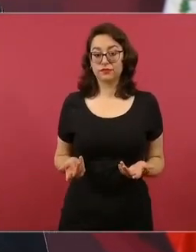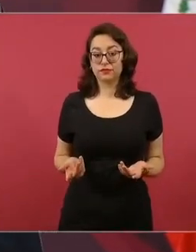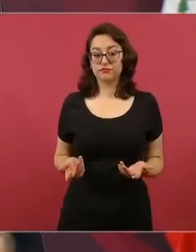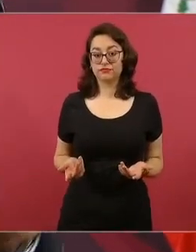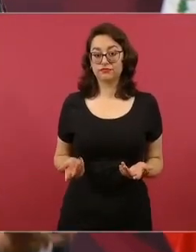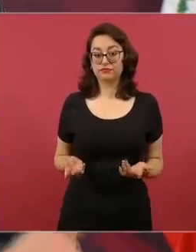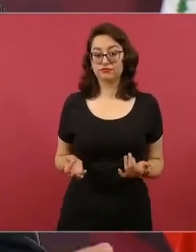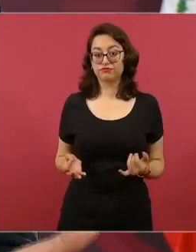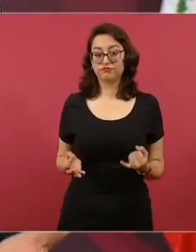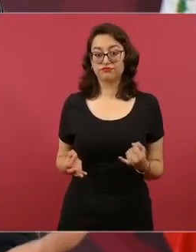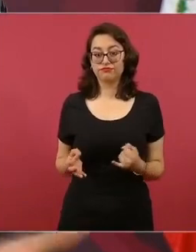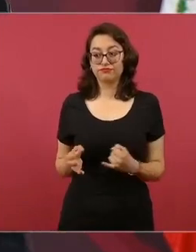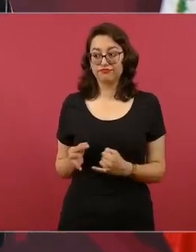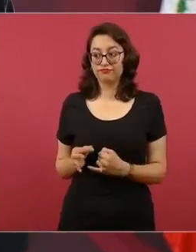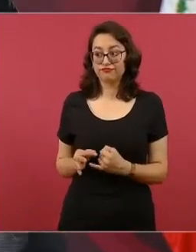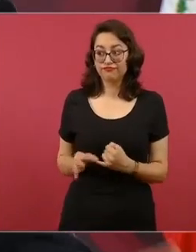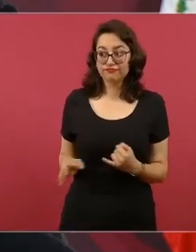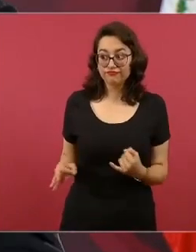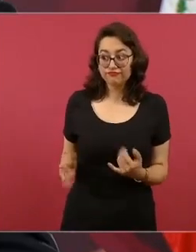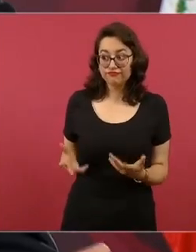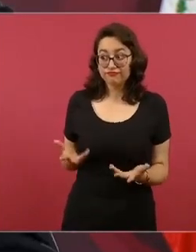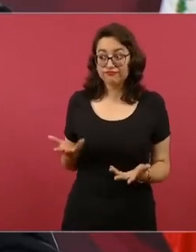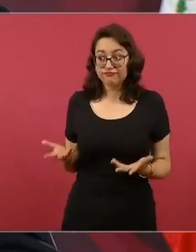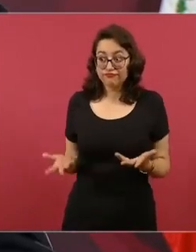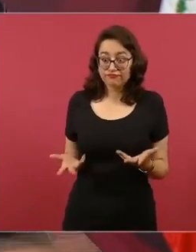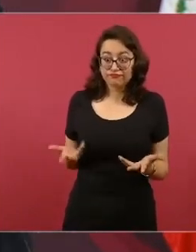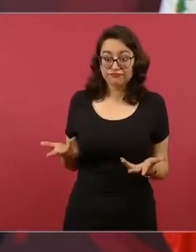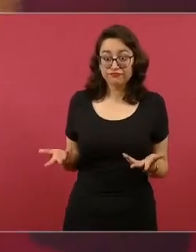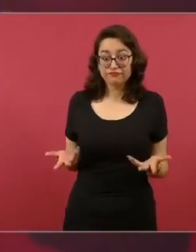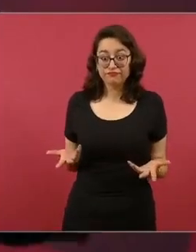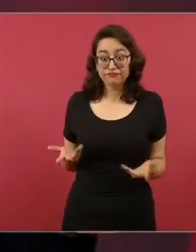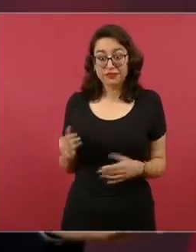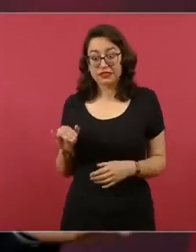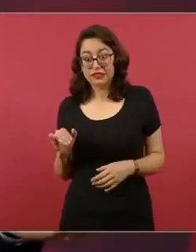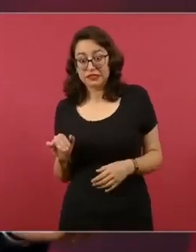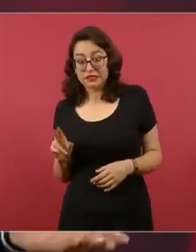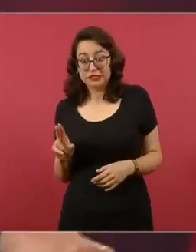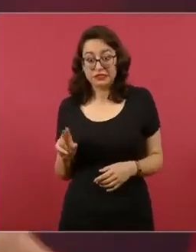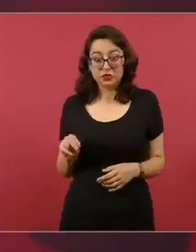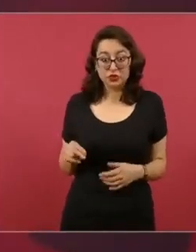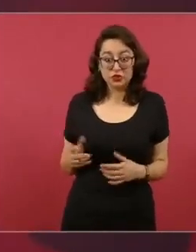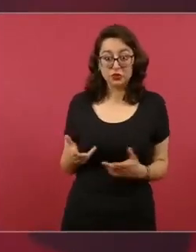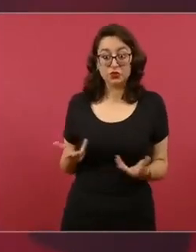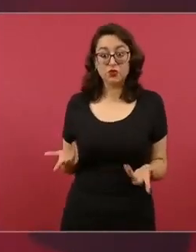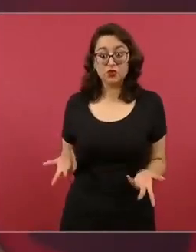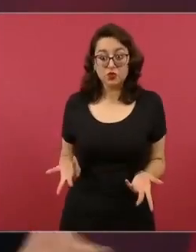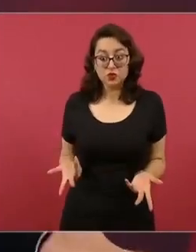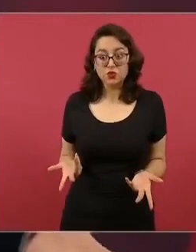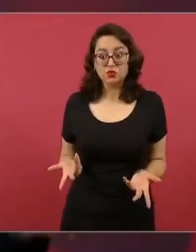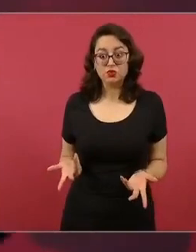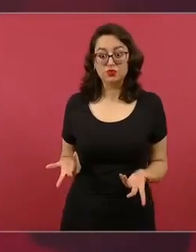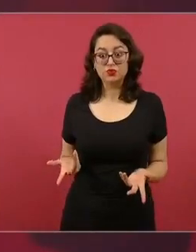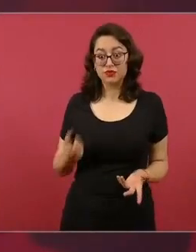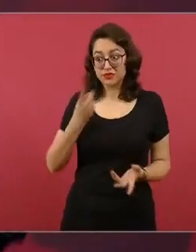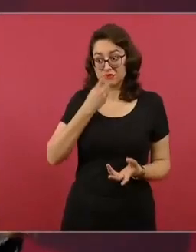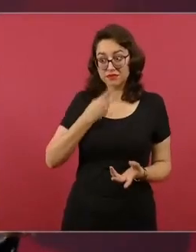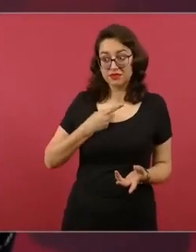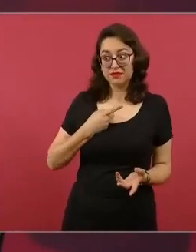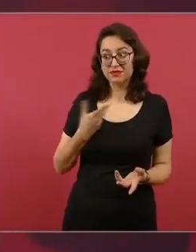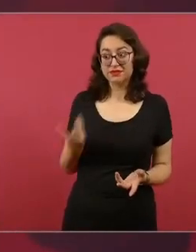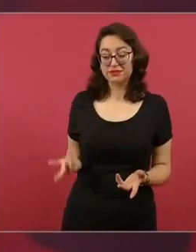al final le dijo Letizia, ¿van a cooperar o no para